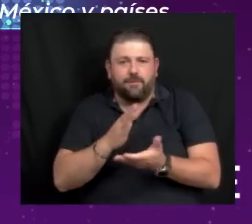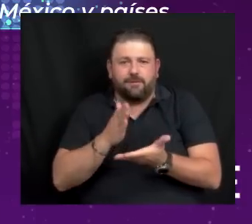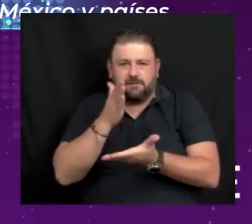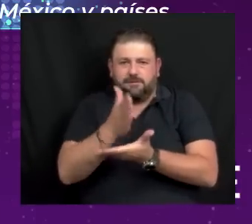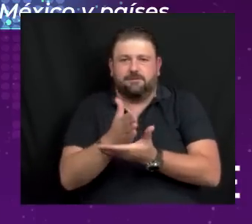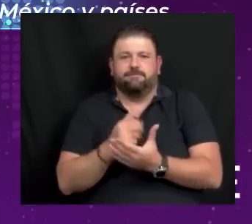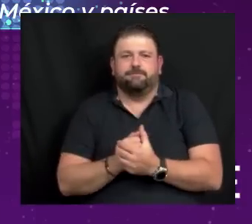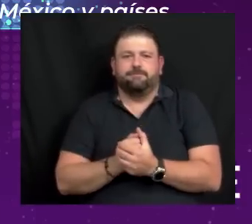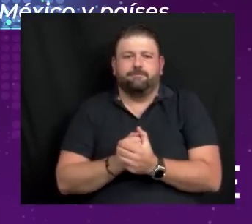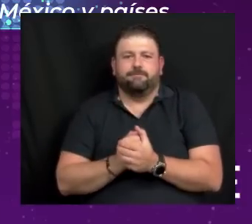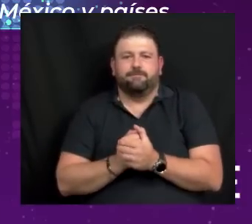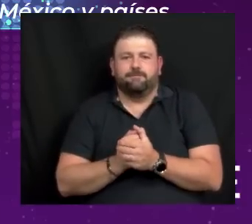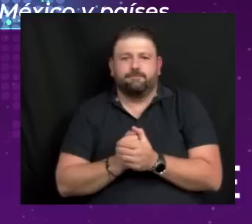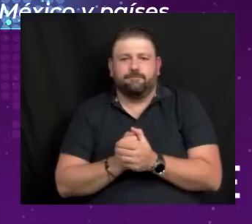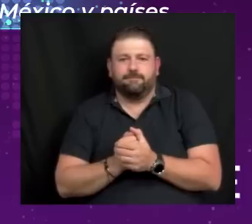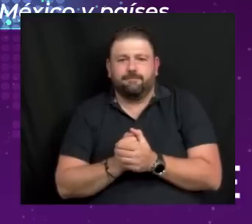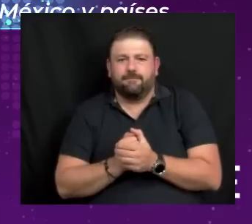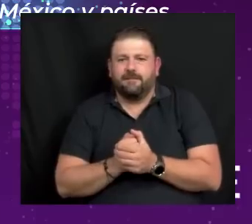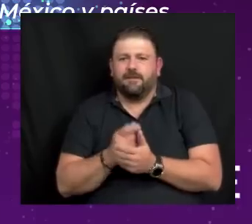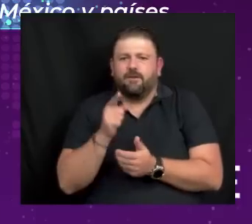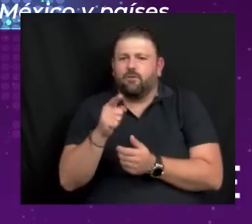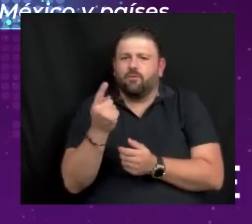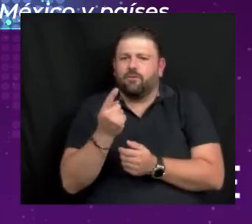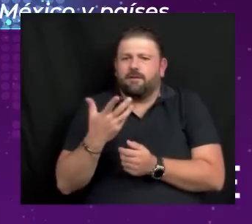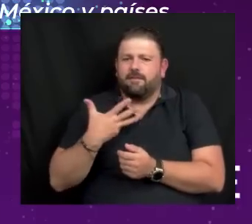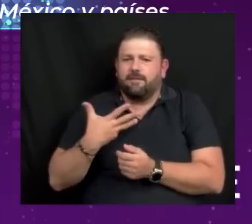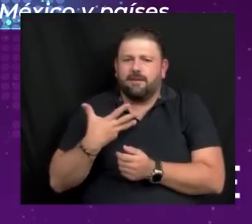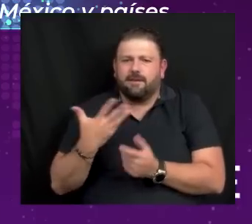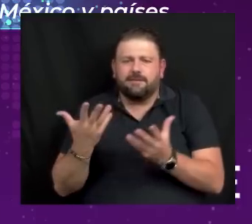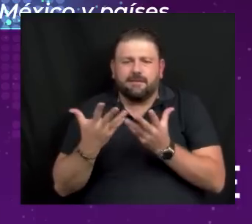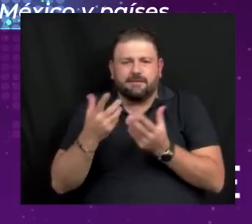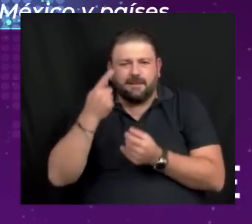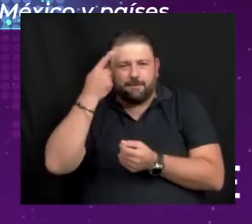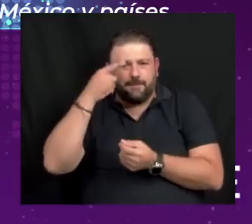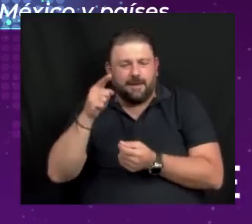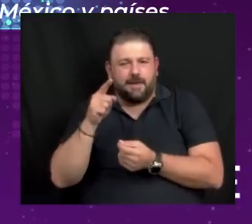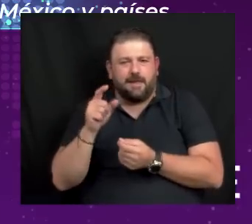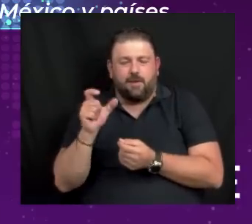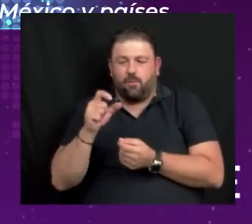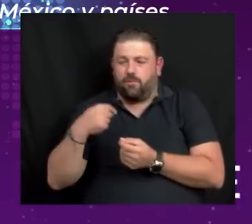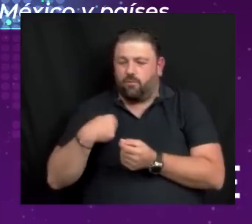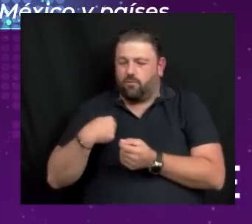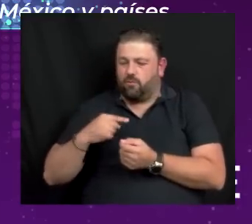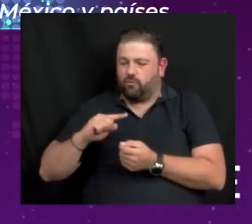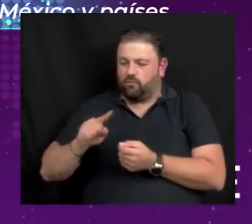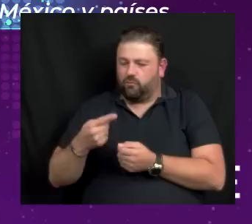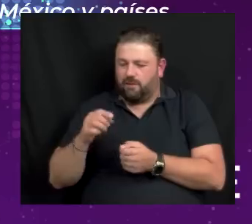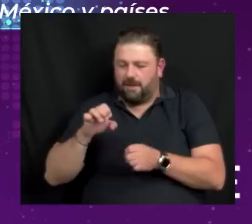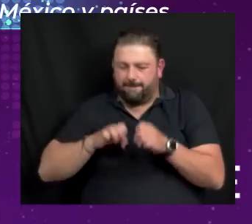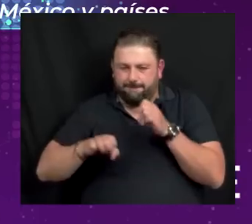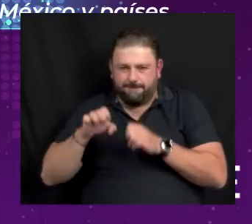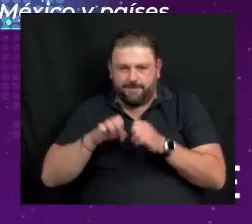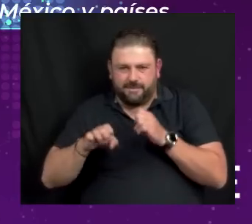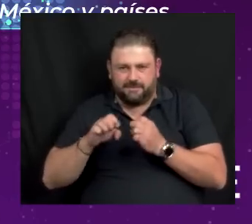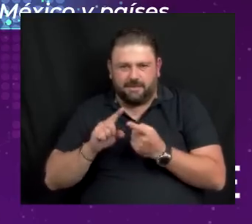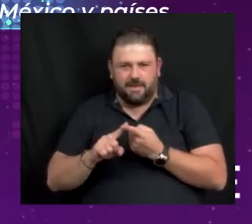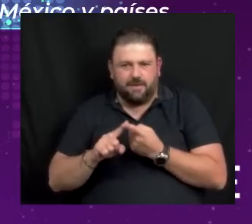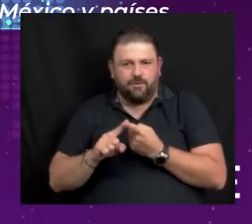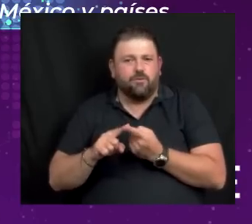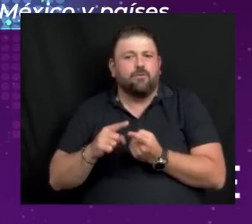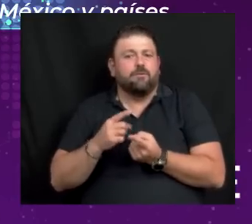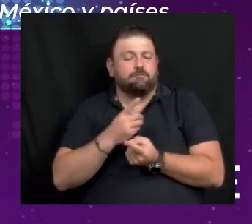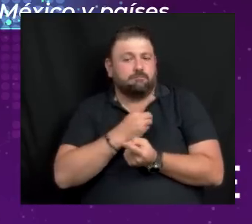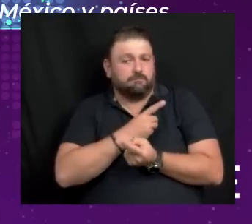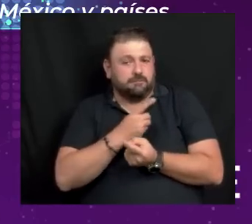en esto. ¿Qué tienes que hacer tú como un empresario en tu planeación? Recordar una cosa, que